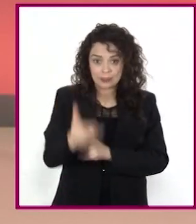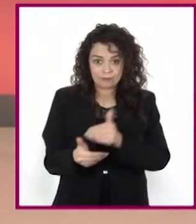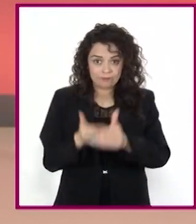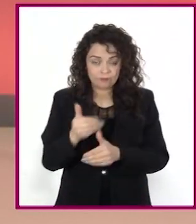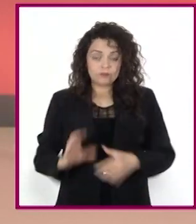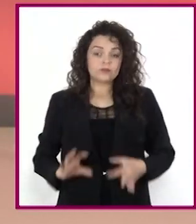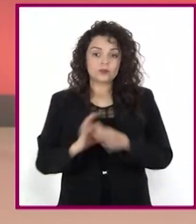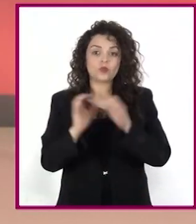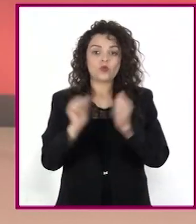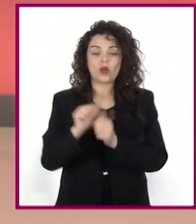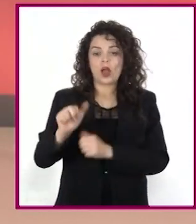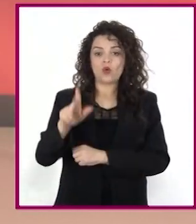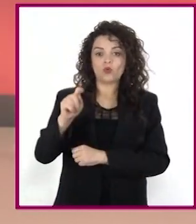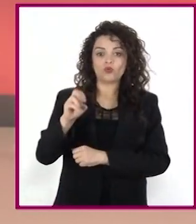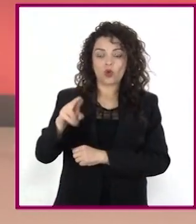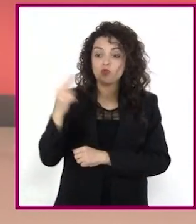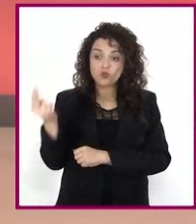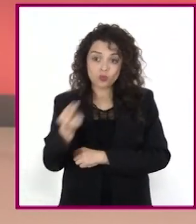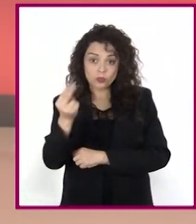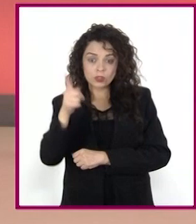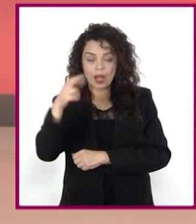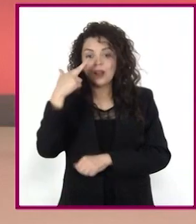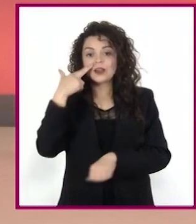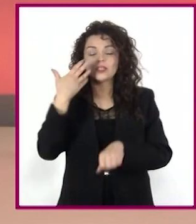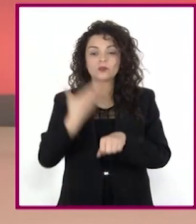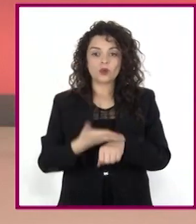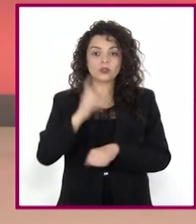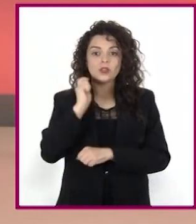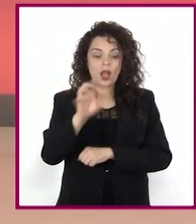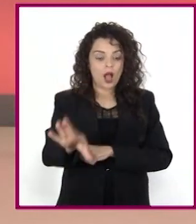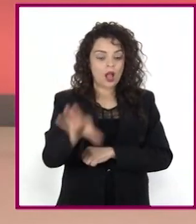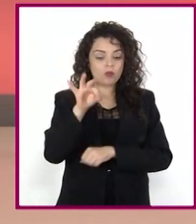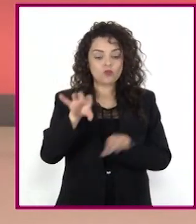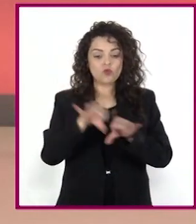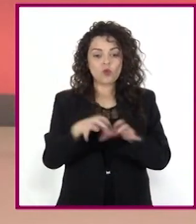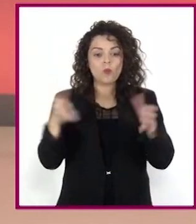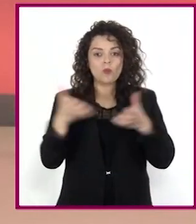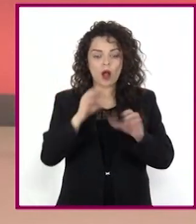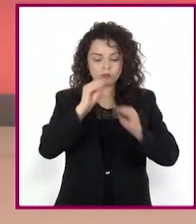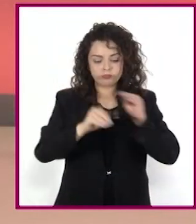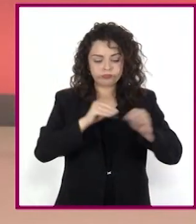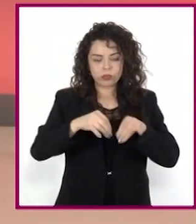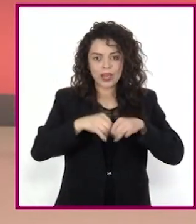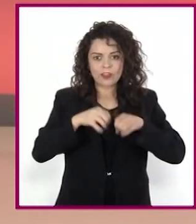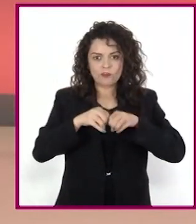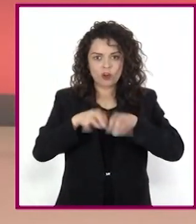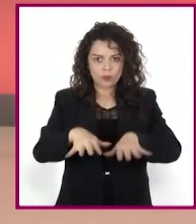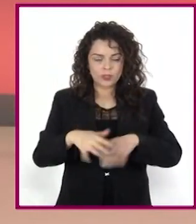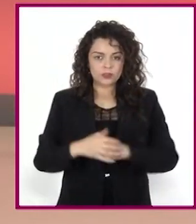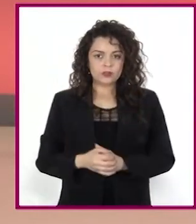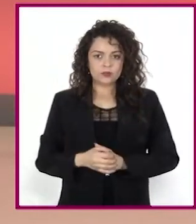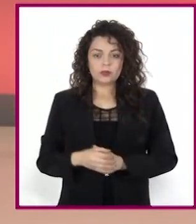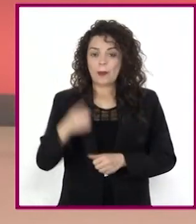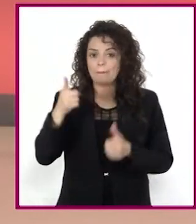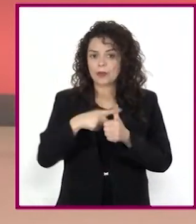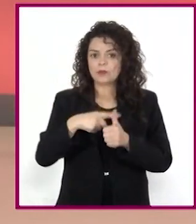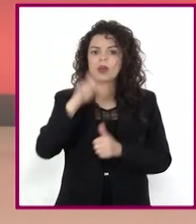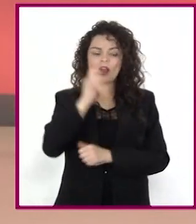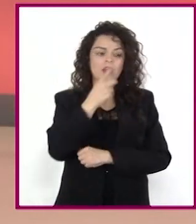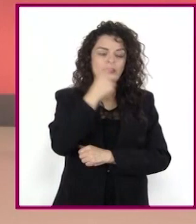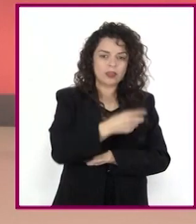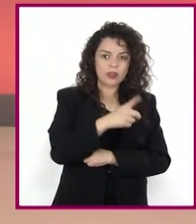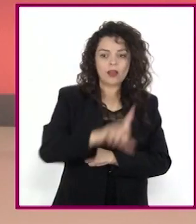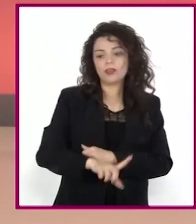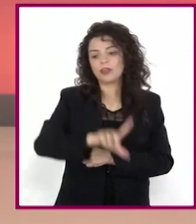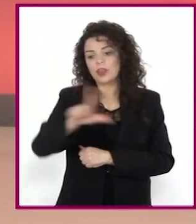autor. En este caso, ustedes son los responsables de elegir cómo van a estructurar la información, que se dice primero,